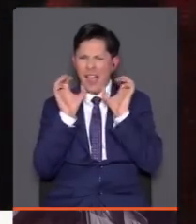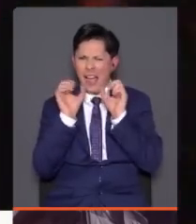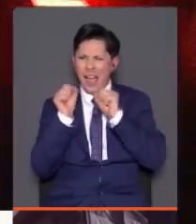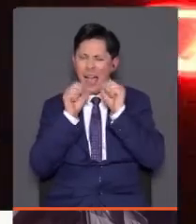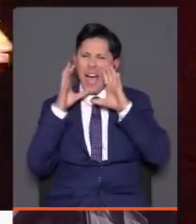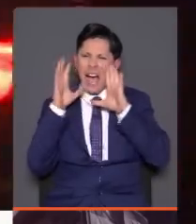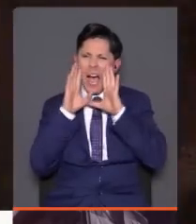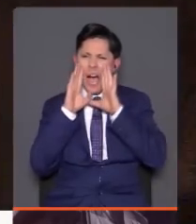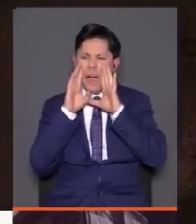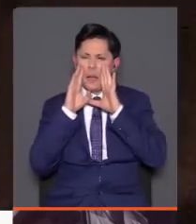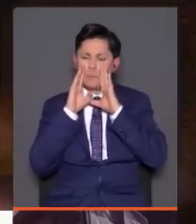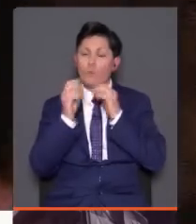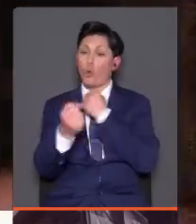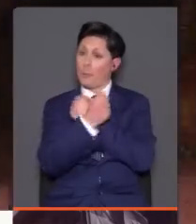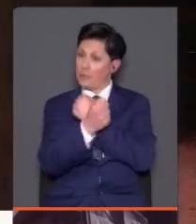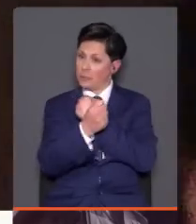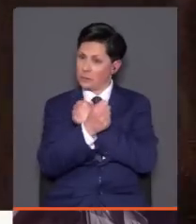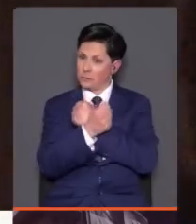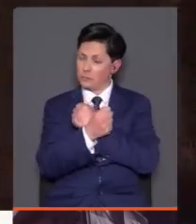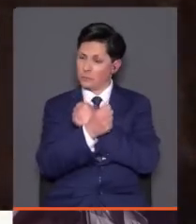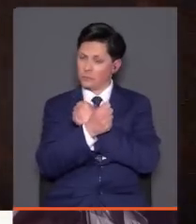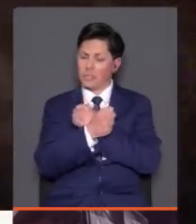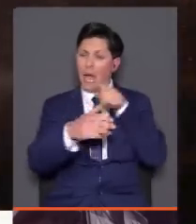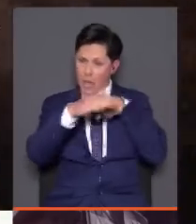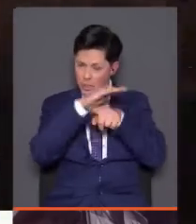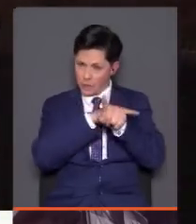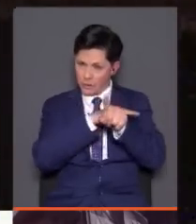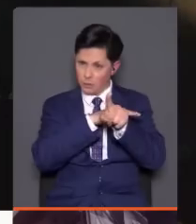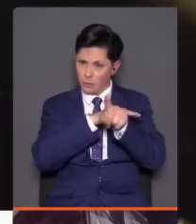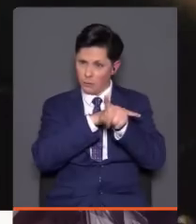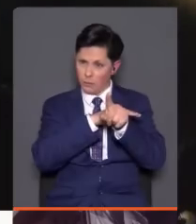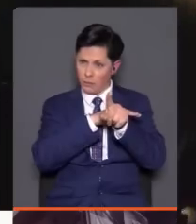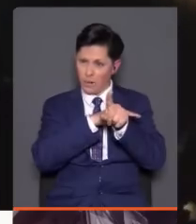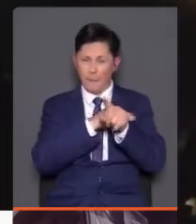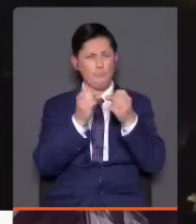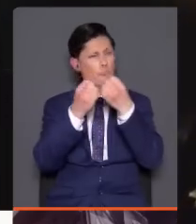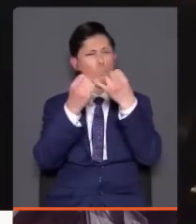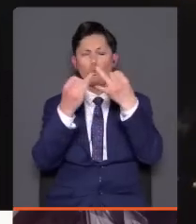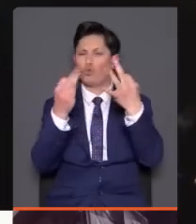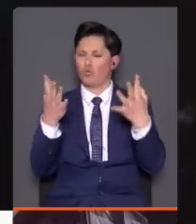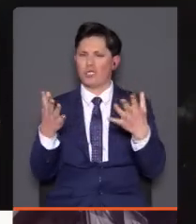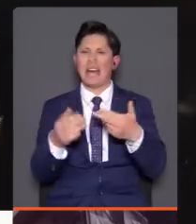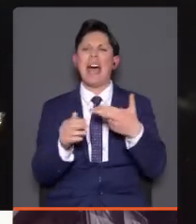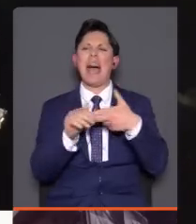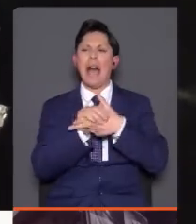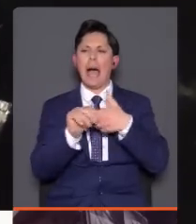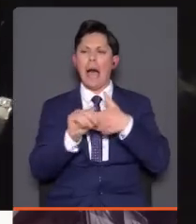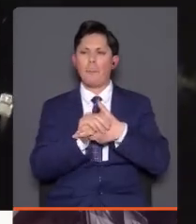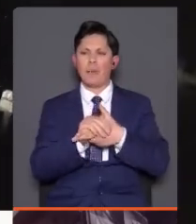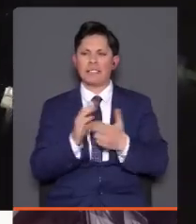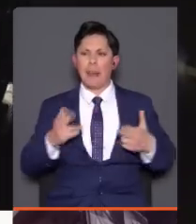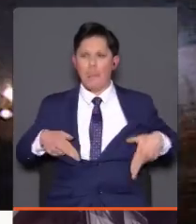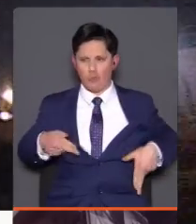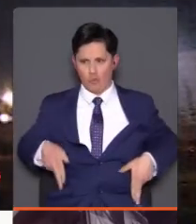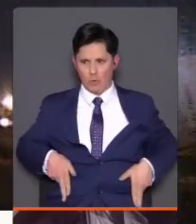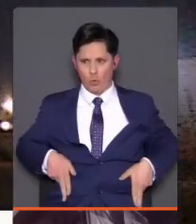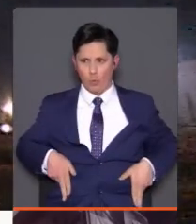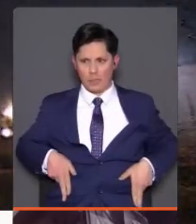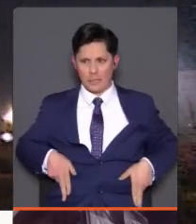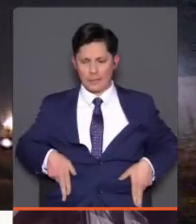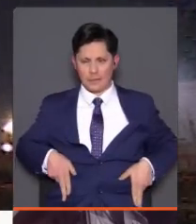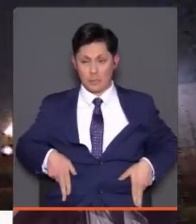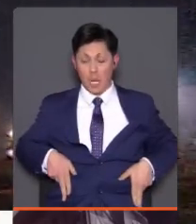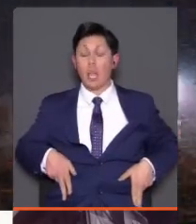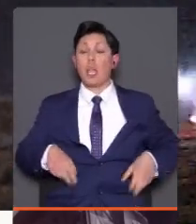Los carabineros en terreno saben que en este lugar todavía hay muchas armas en manos de delincuentes. Incluso se han